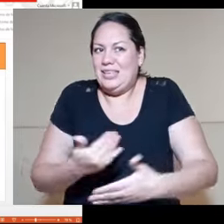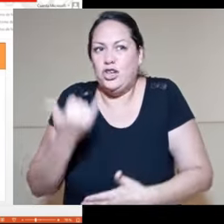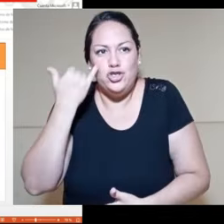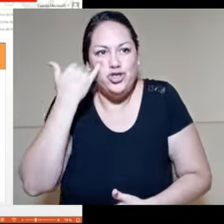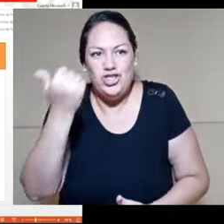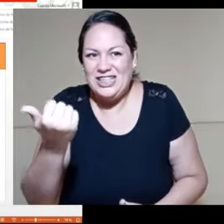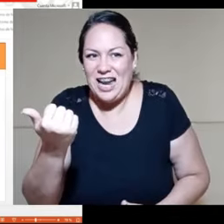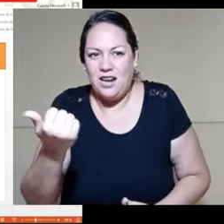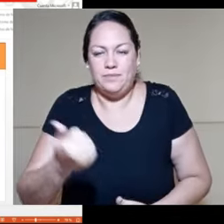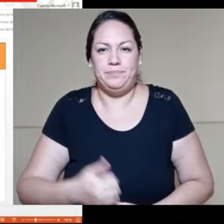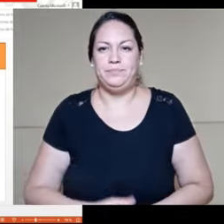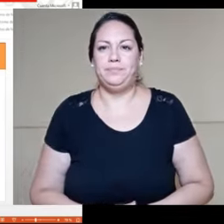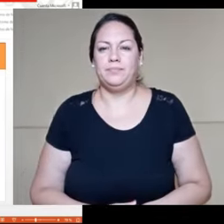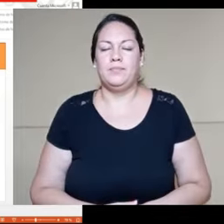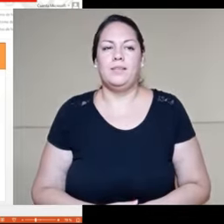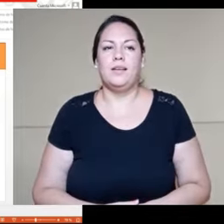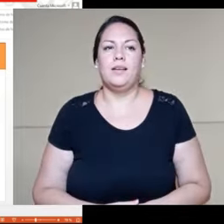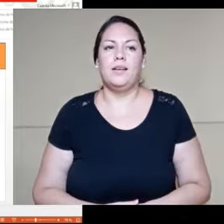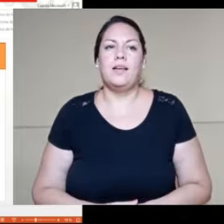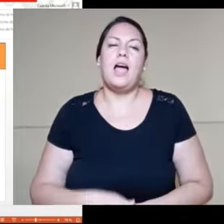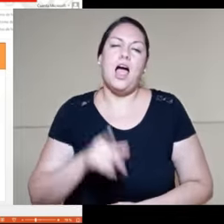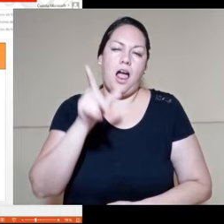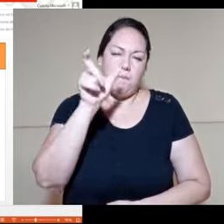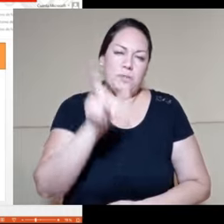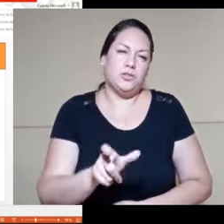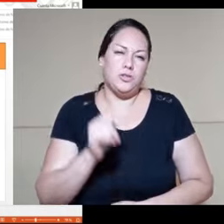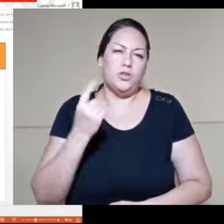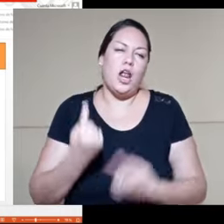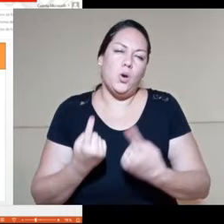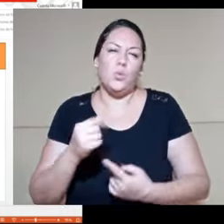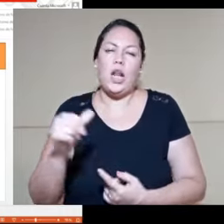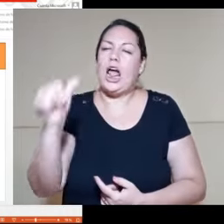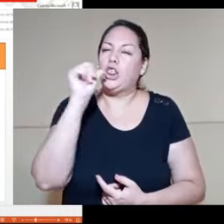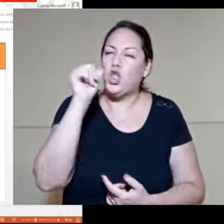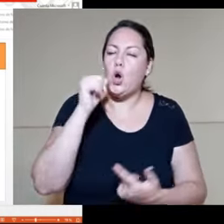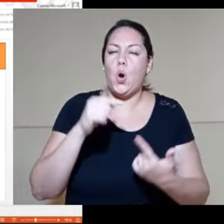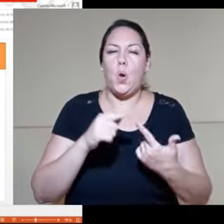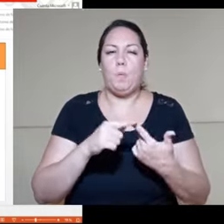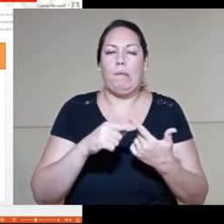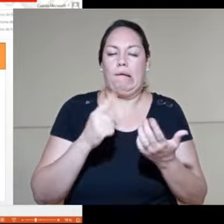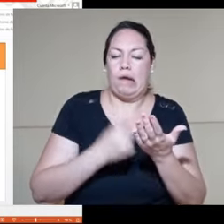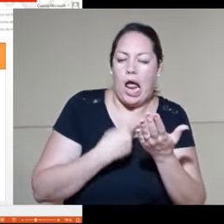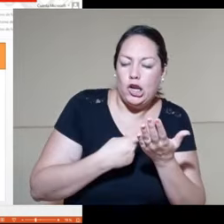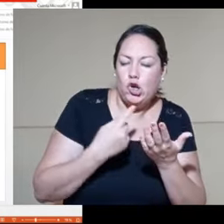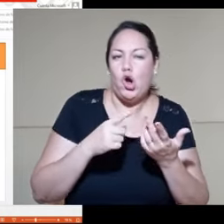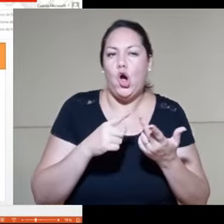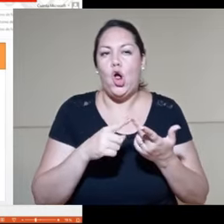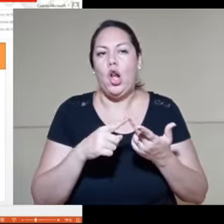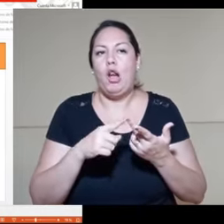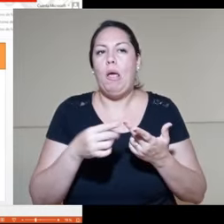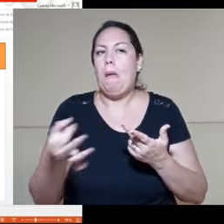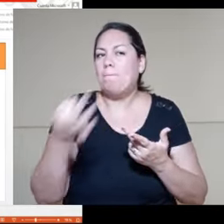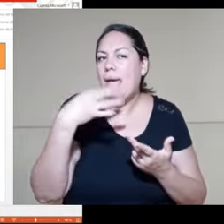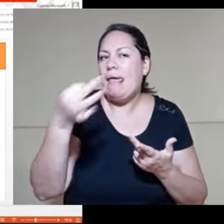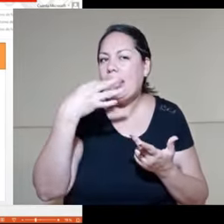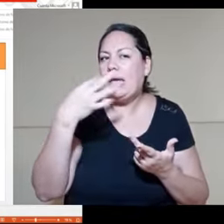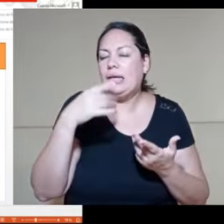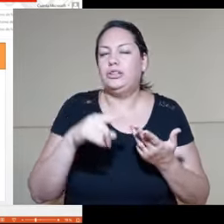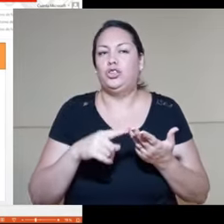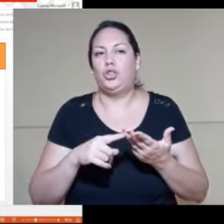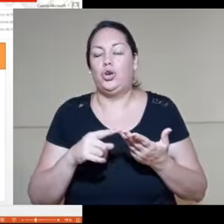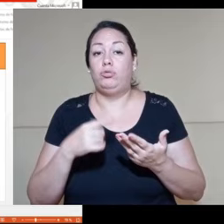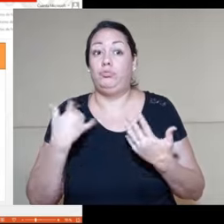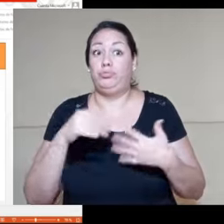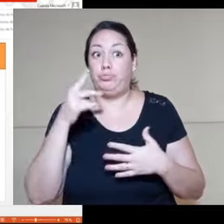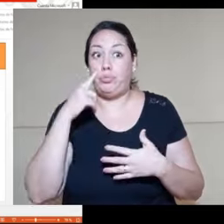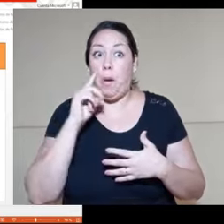de embarazo. La mujer todavía ni sabe que está embarazada. Y hay algunas que toman, que se drogan, que toman medicación, que